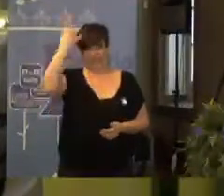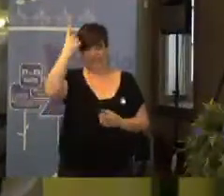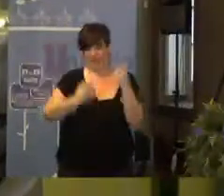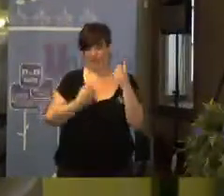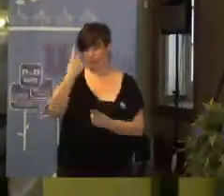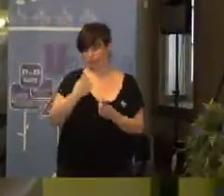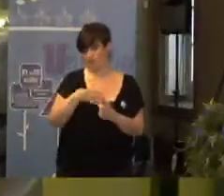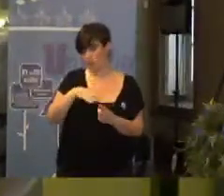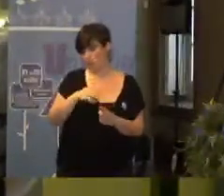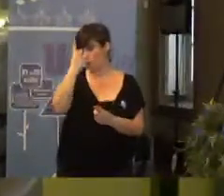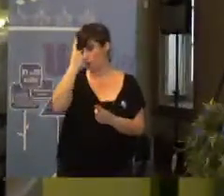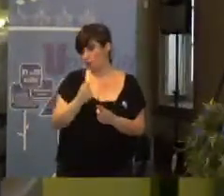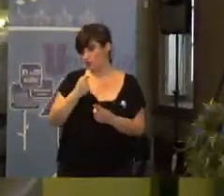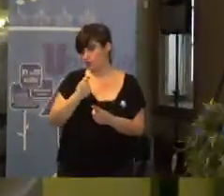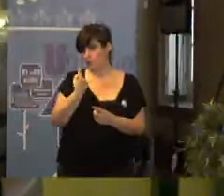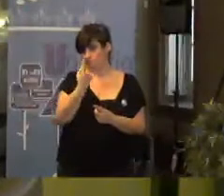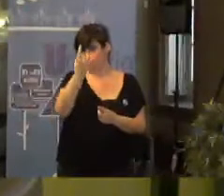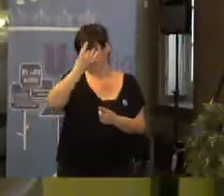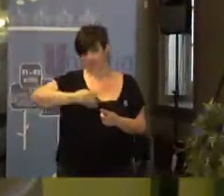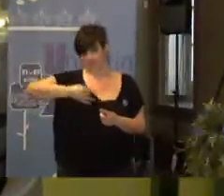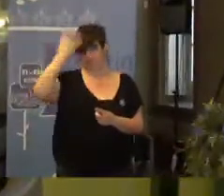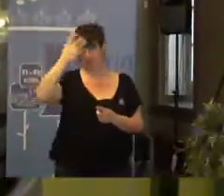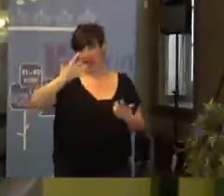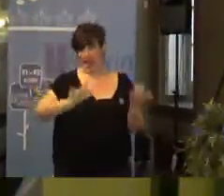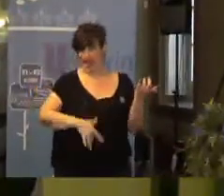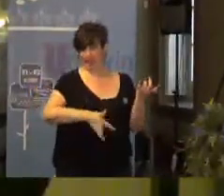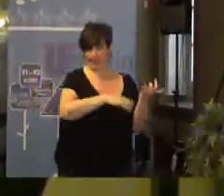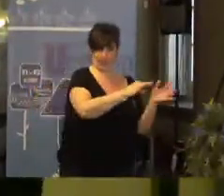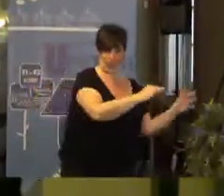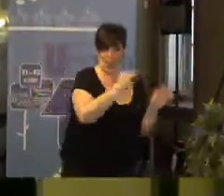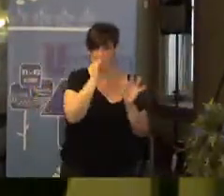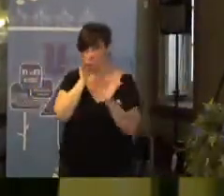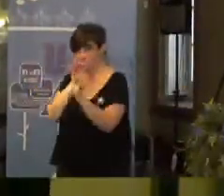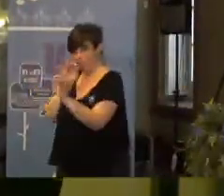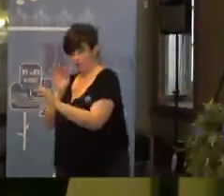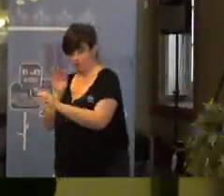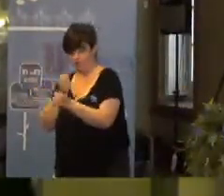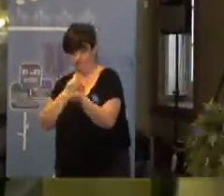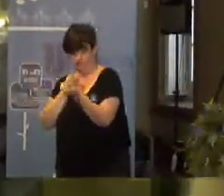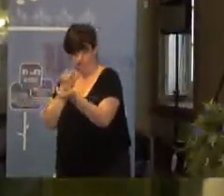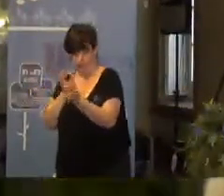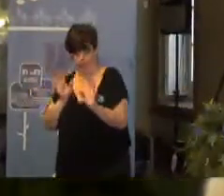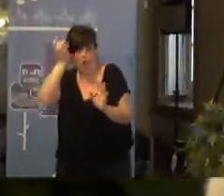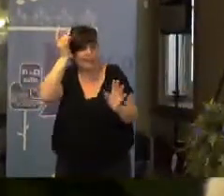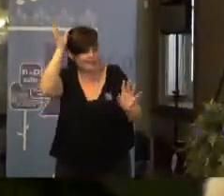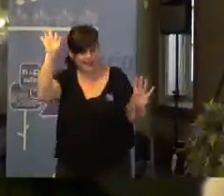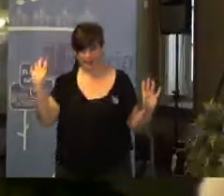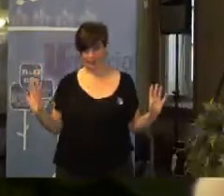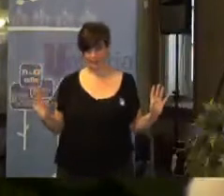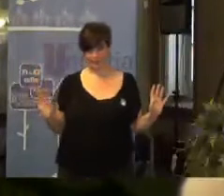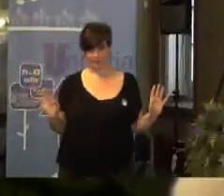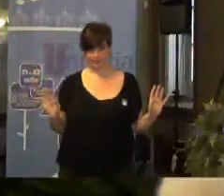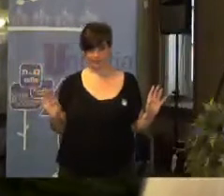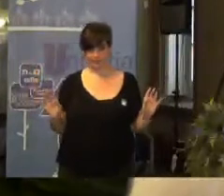día conto vos unha que me trouxen de Argentina, pero bueno, é unha idea, igual que